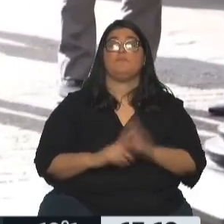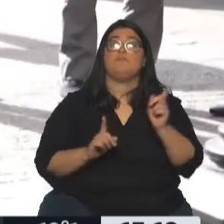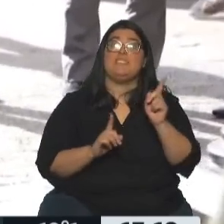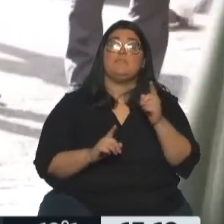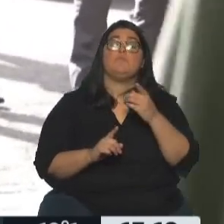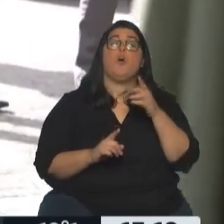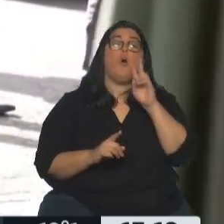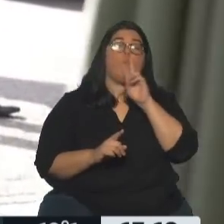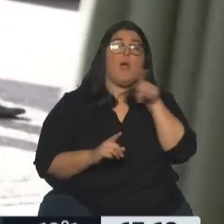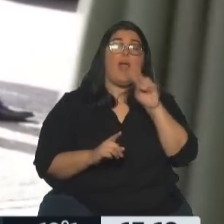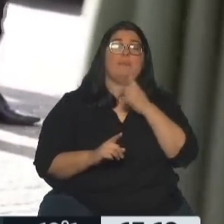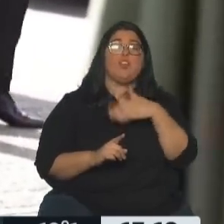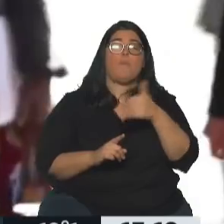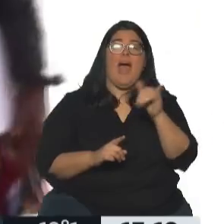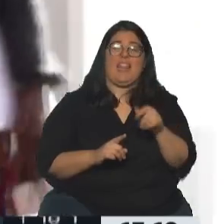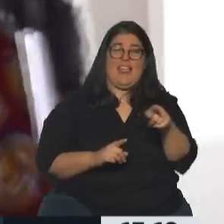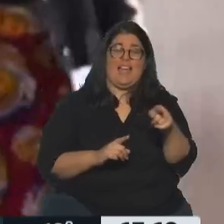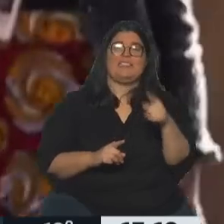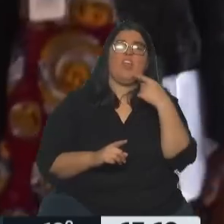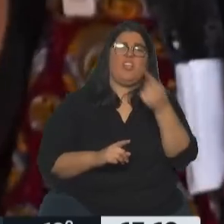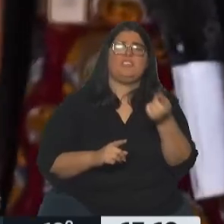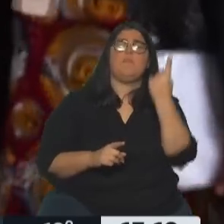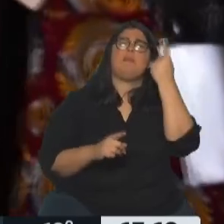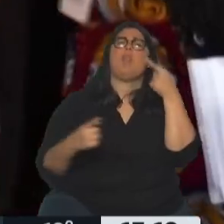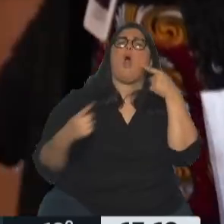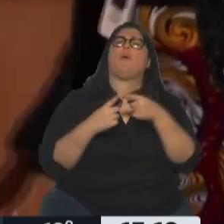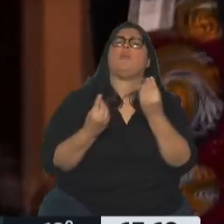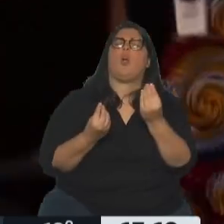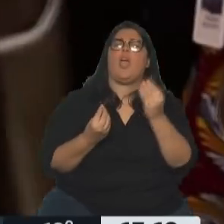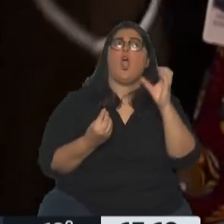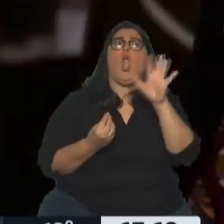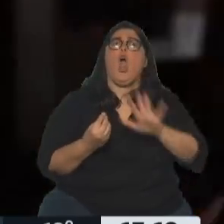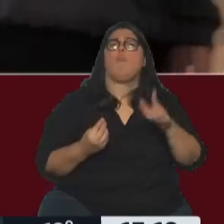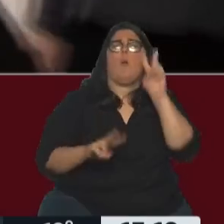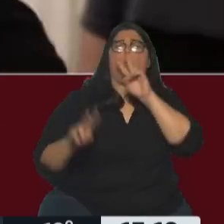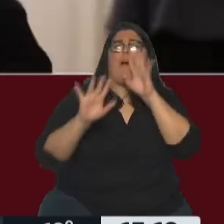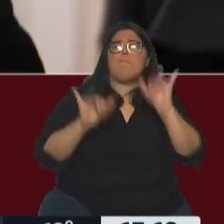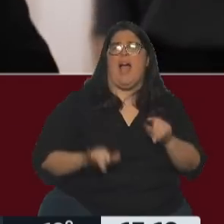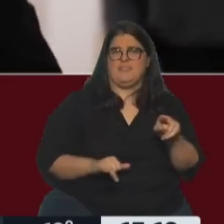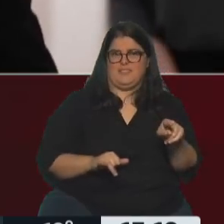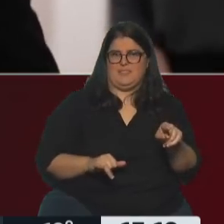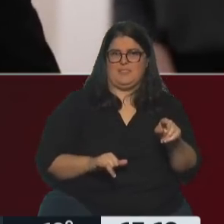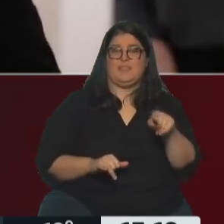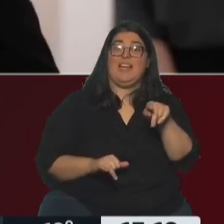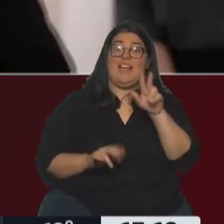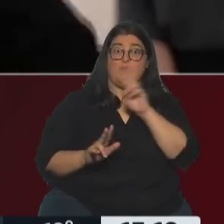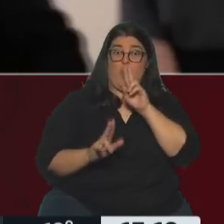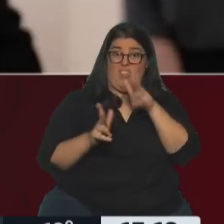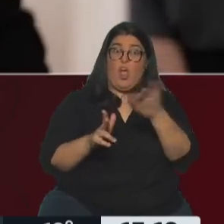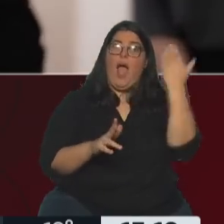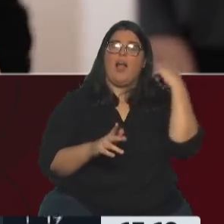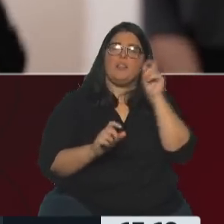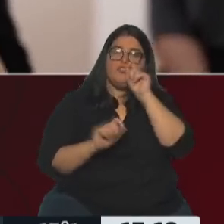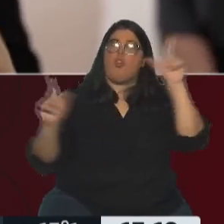Márquez dijo que el primer objetivo va a ser llevar la paz a Colombia. De hecho, ella decía que había quedado sorprendida en el momento en el que hacía